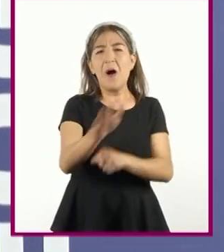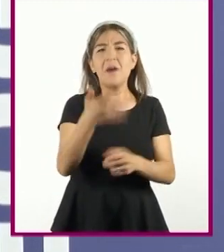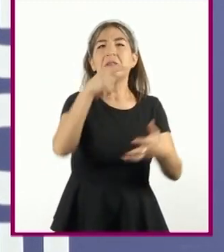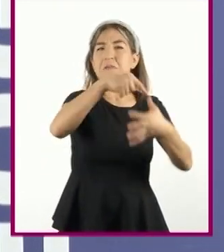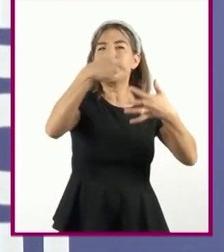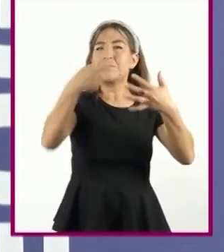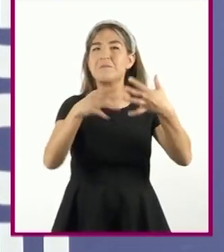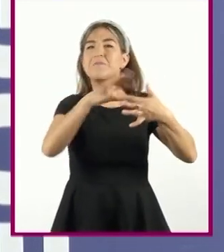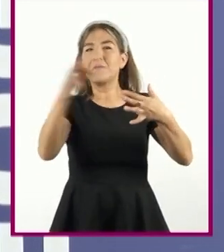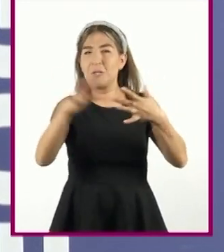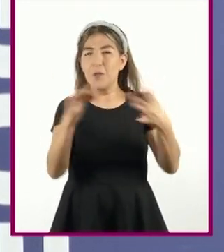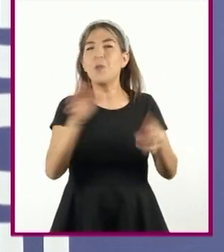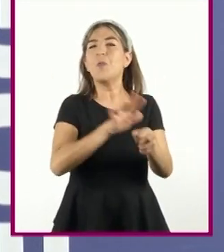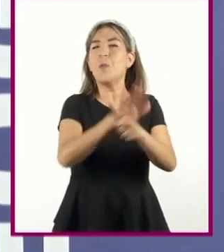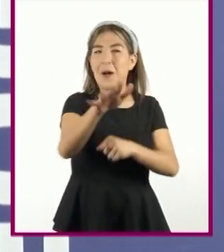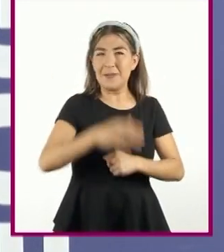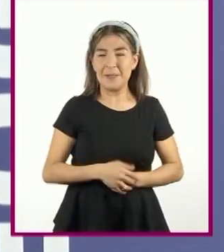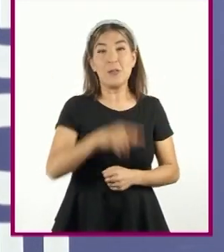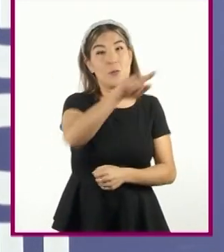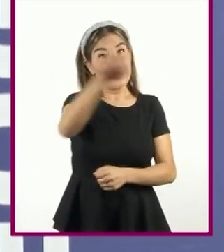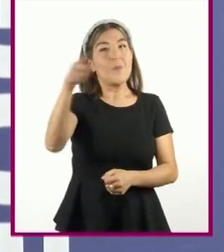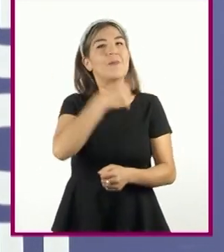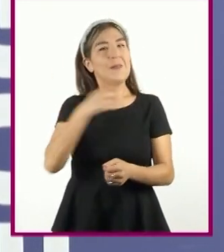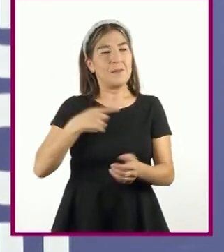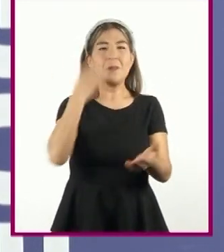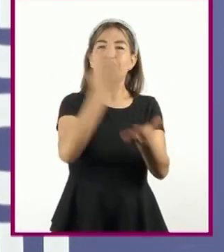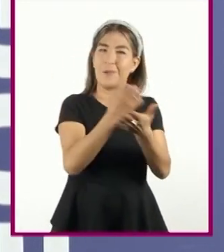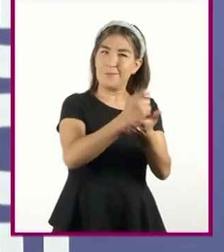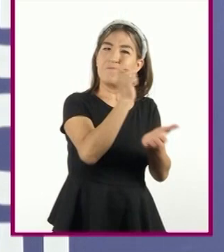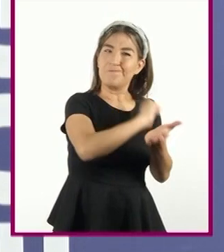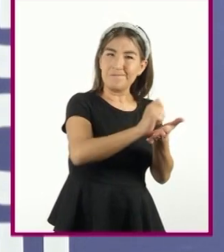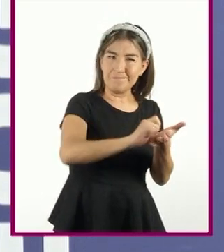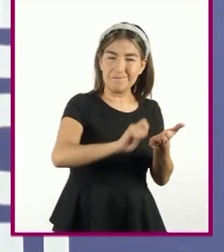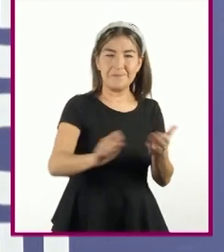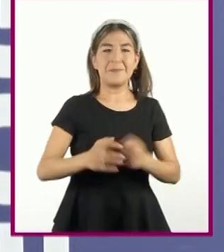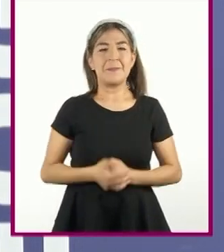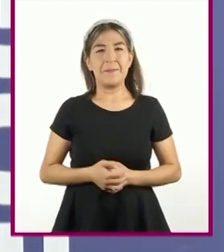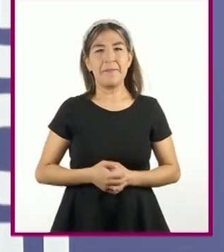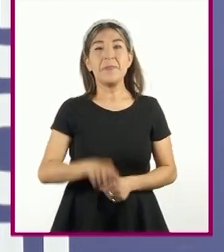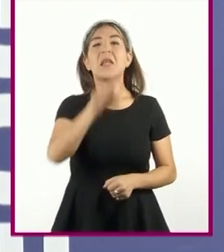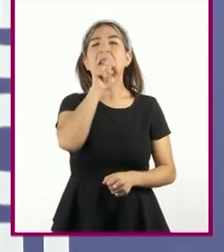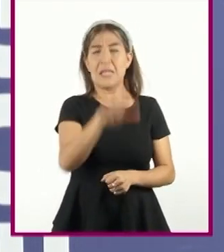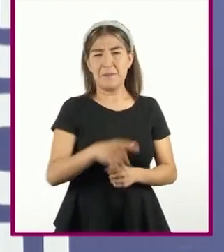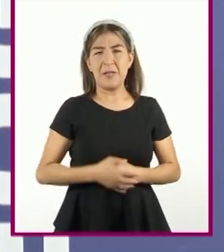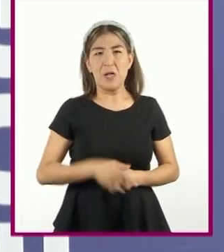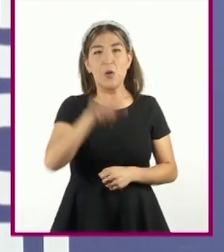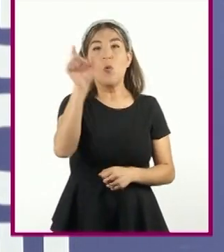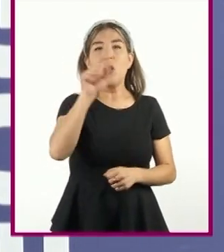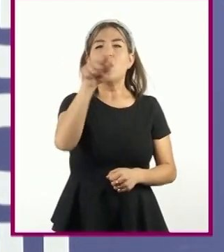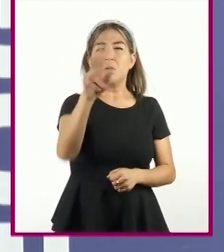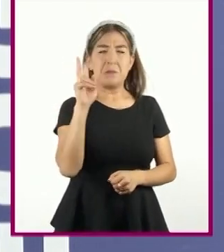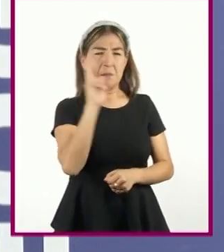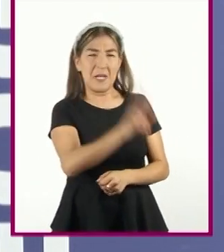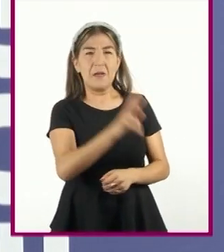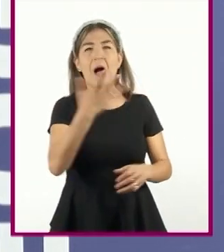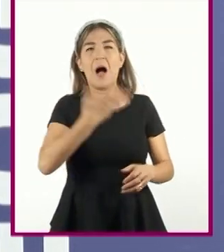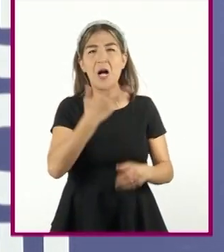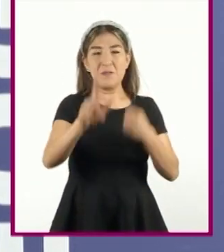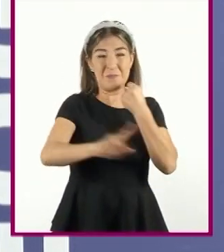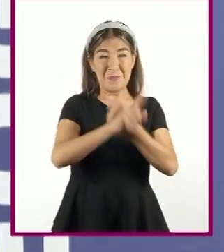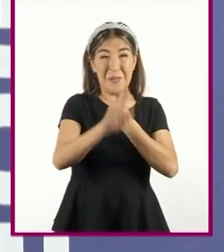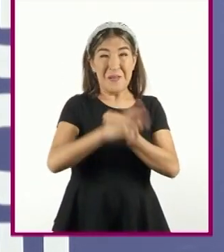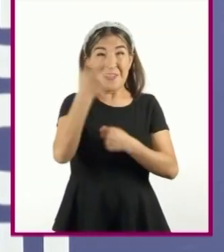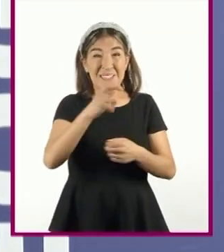son? No olviden registrarlo en su cuaderno de notas. De igual forma, cuando un fenómeno natural